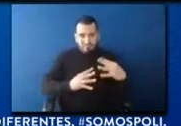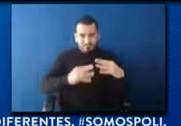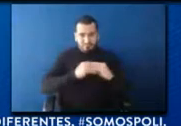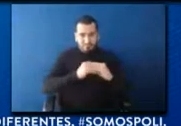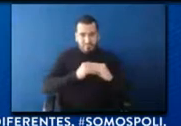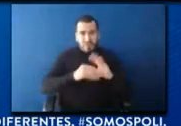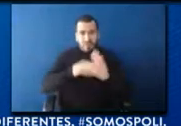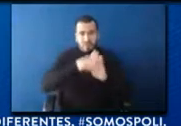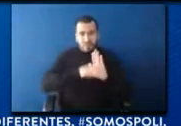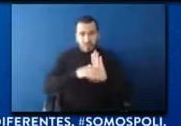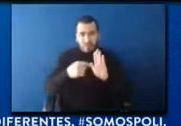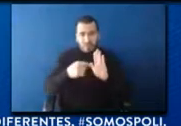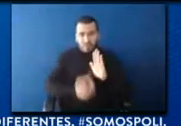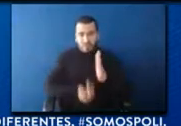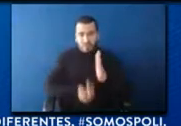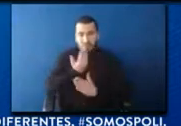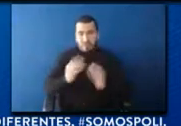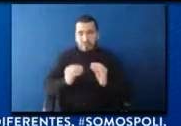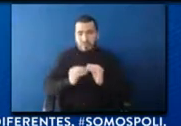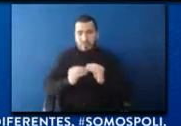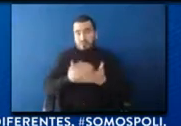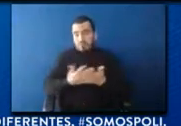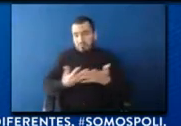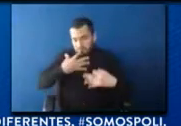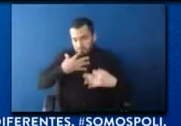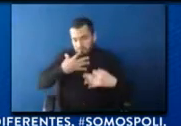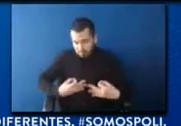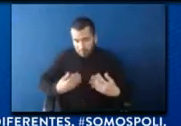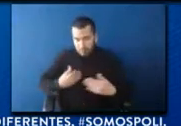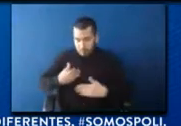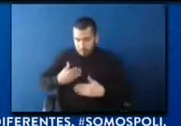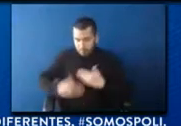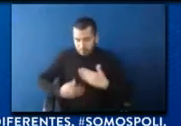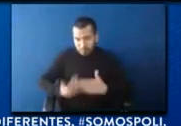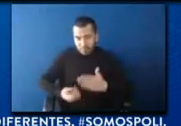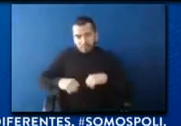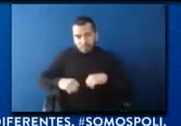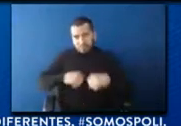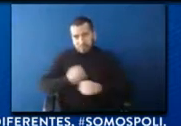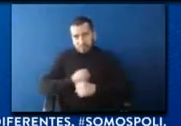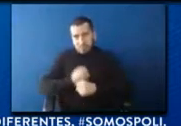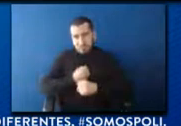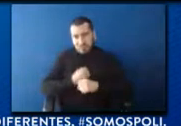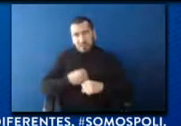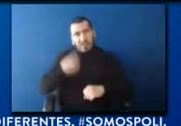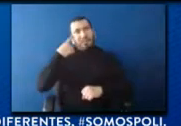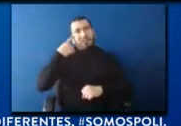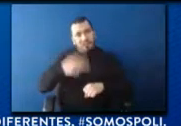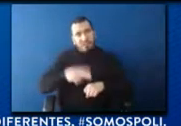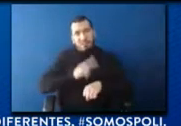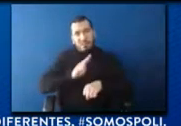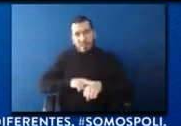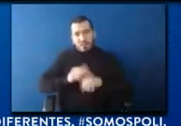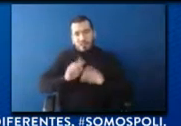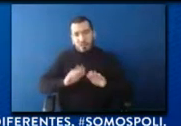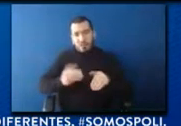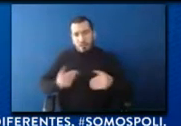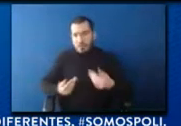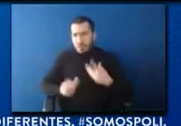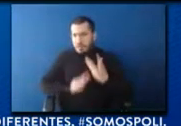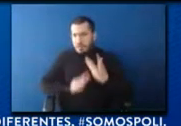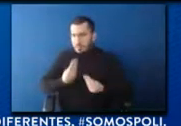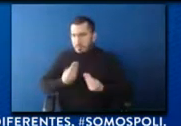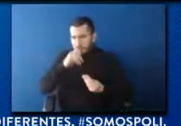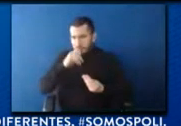que dé reglas o certeza sobre cómo operar, y eso suena apenas normal y suena tradicional. ¿Eso en qué se traduce?